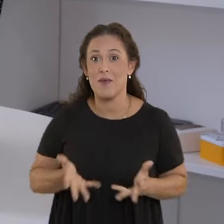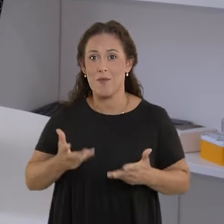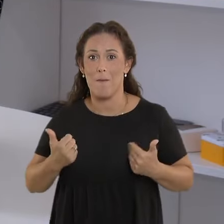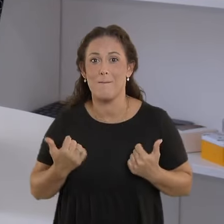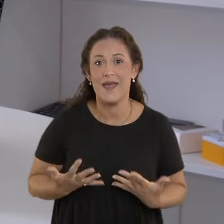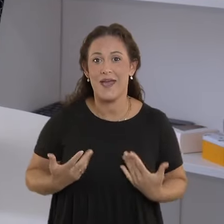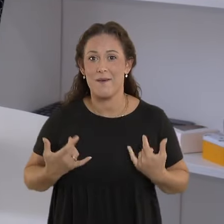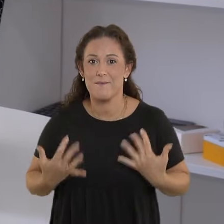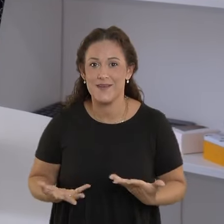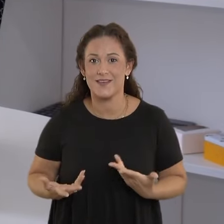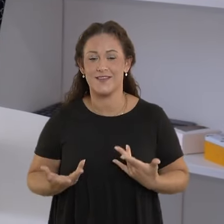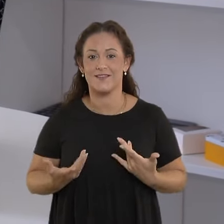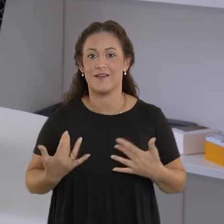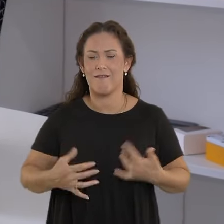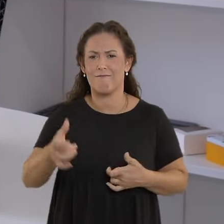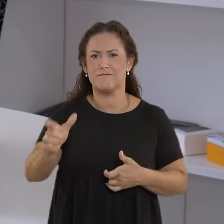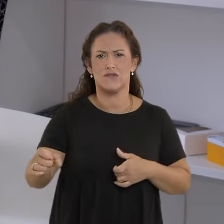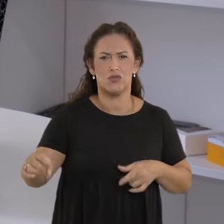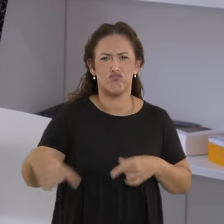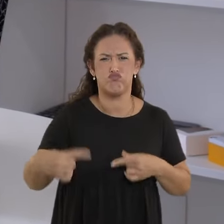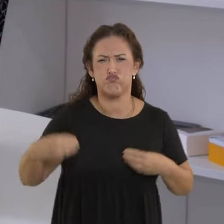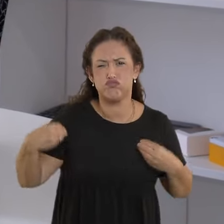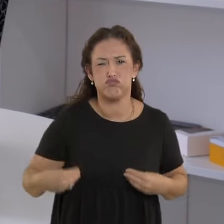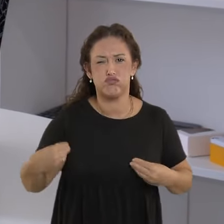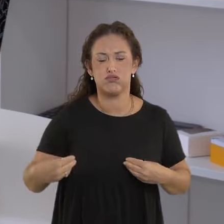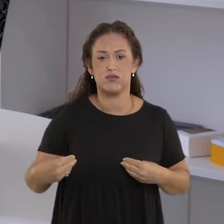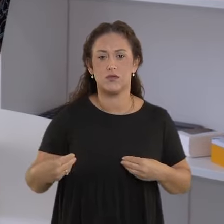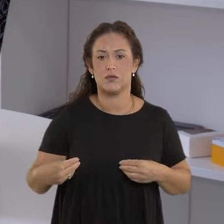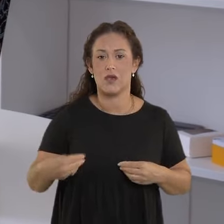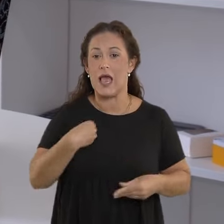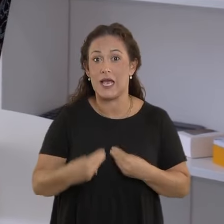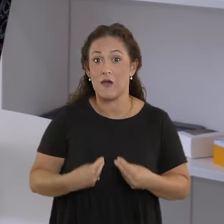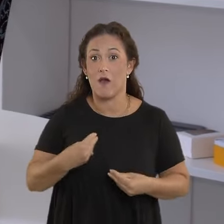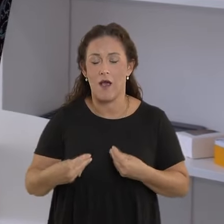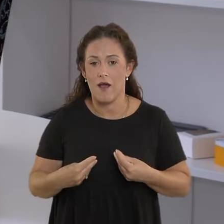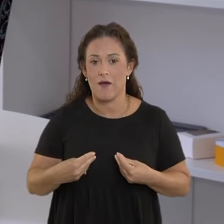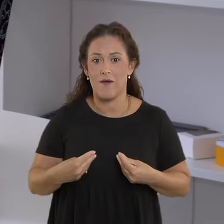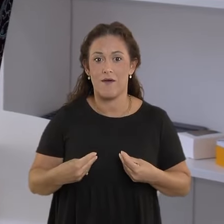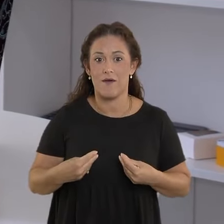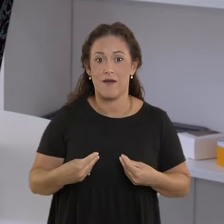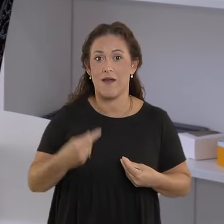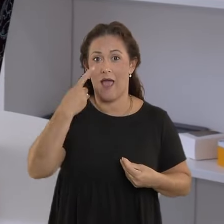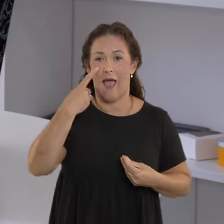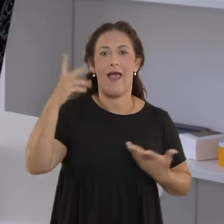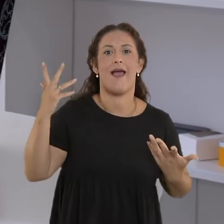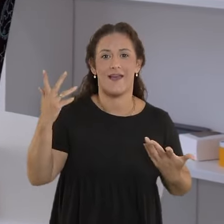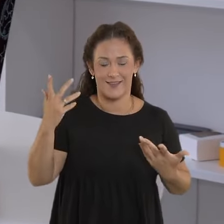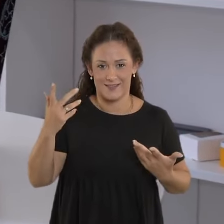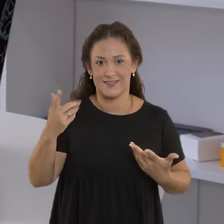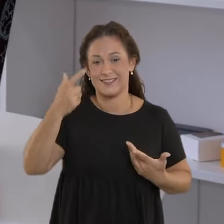¡Vamos! ¡Vamos! Uf, ¡este tío es muy bueno! ¿Qué hago? ¿Qué hago?